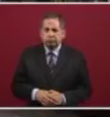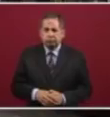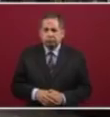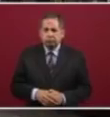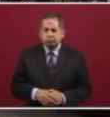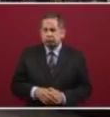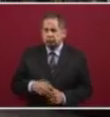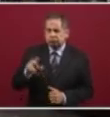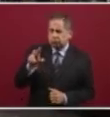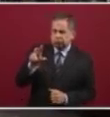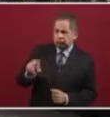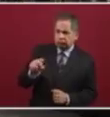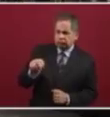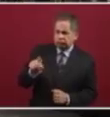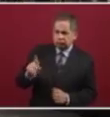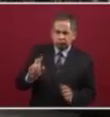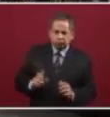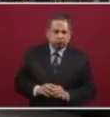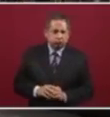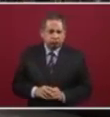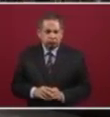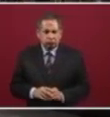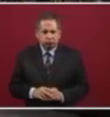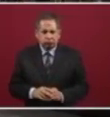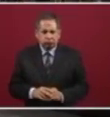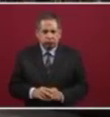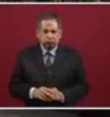No, no.